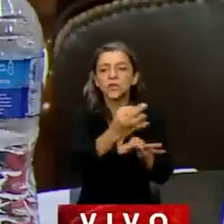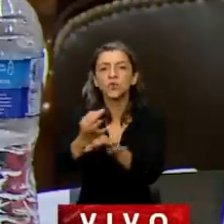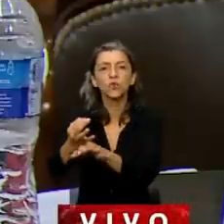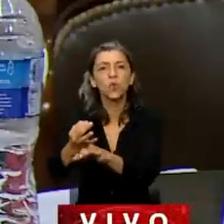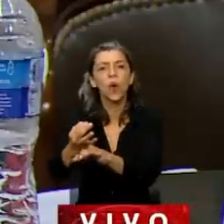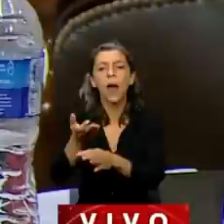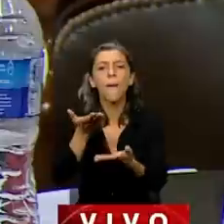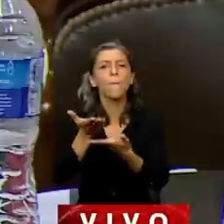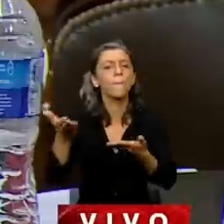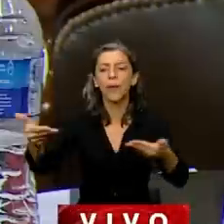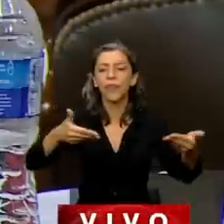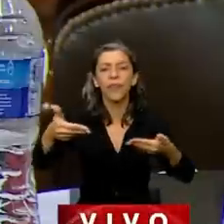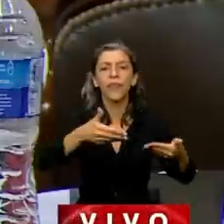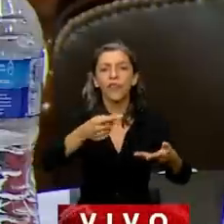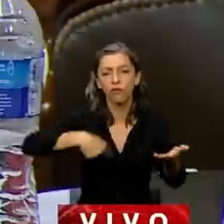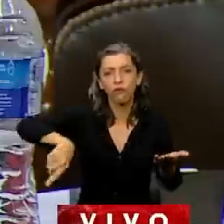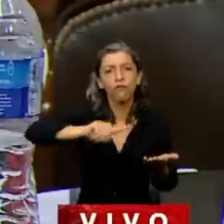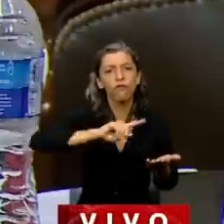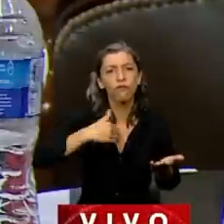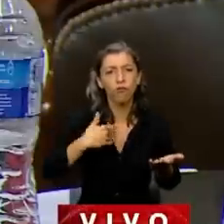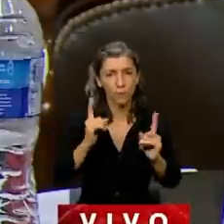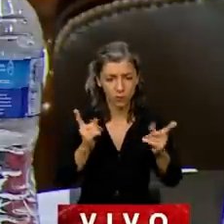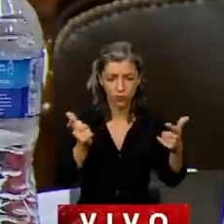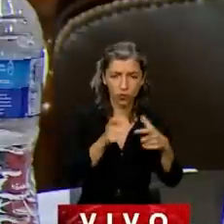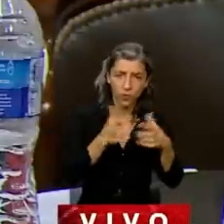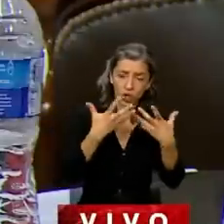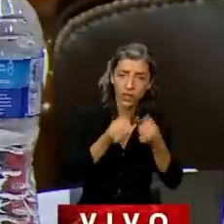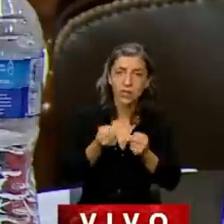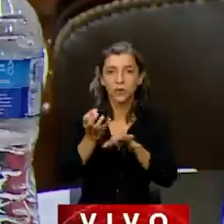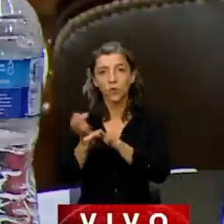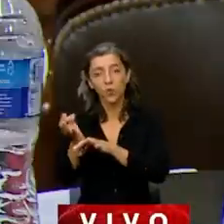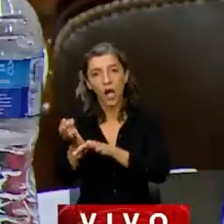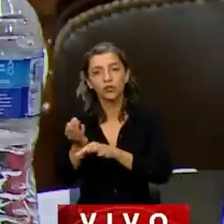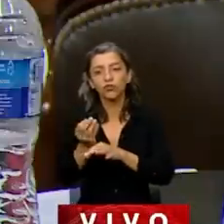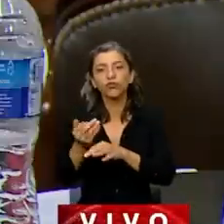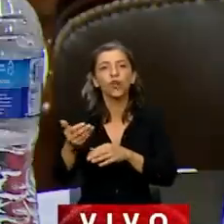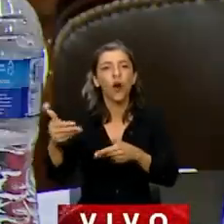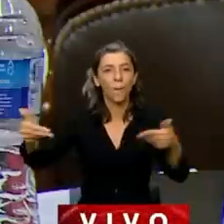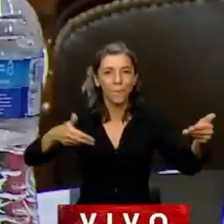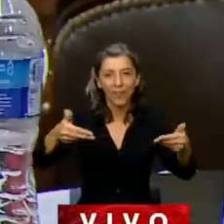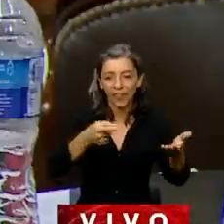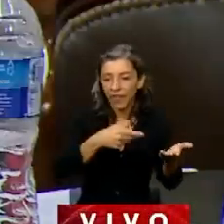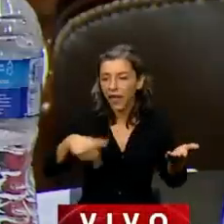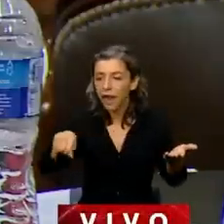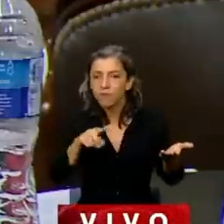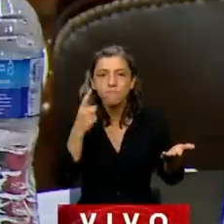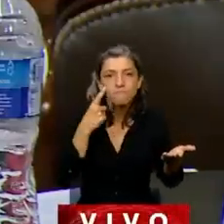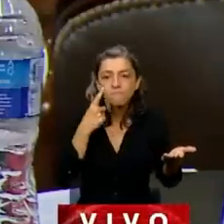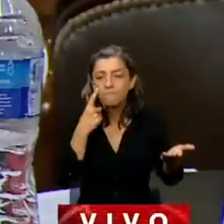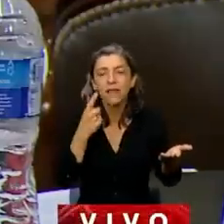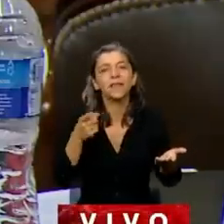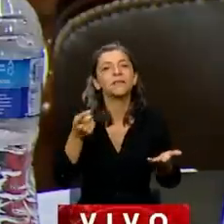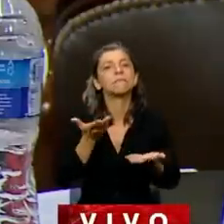que expusieron en las comisiones de salud y de educación, de que la beca